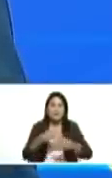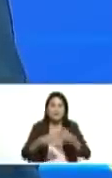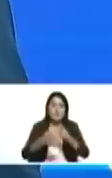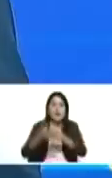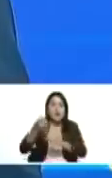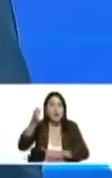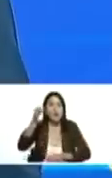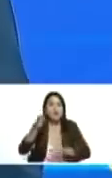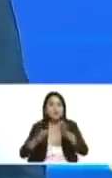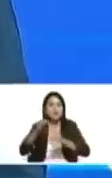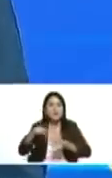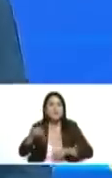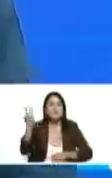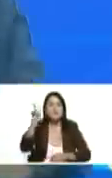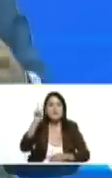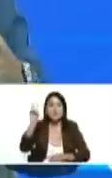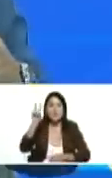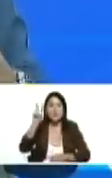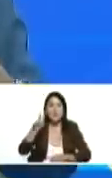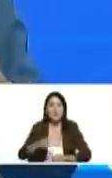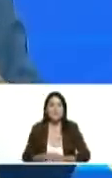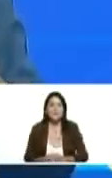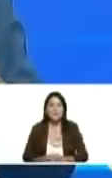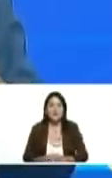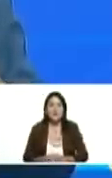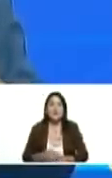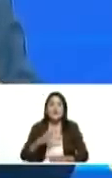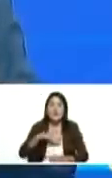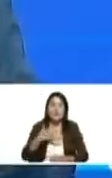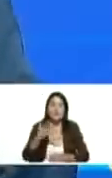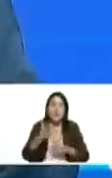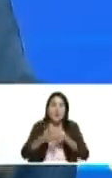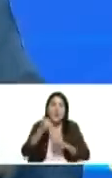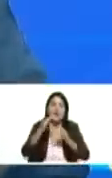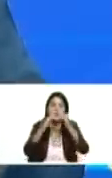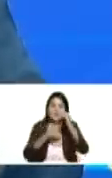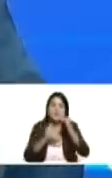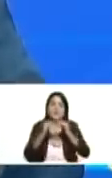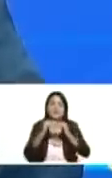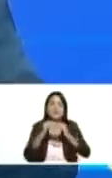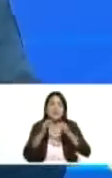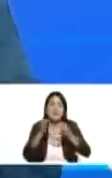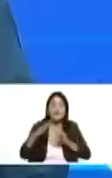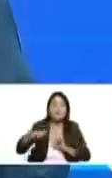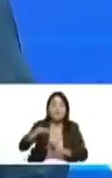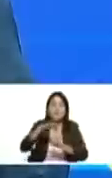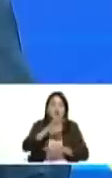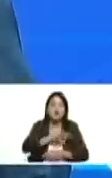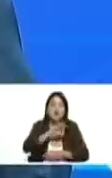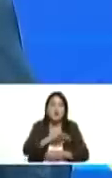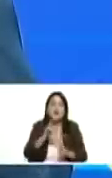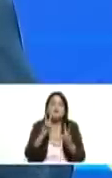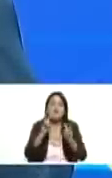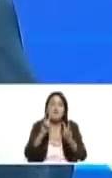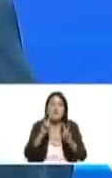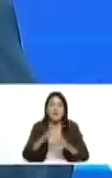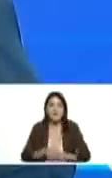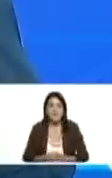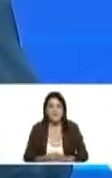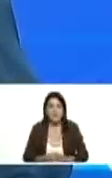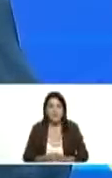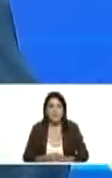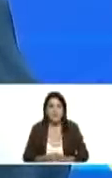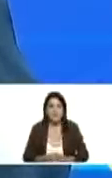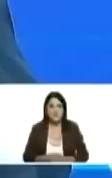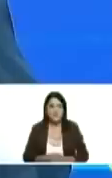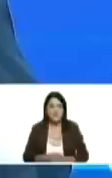país y avanzando hacia una estabilidad de una sociedad nueva en construcción. Hablo